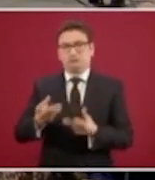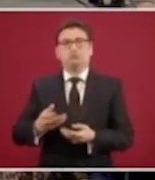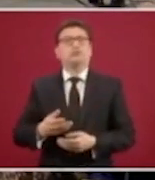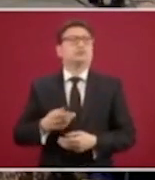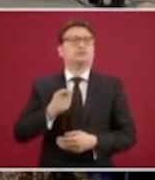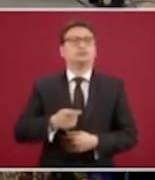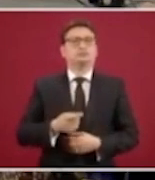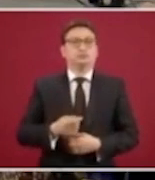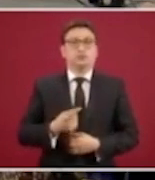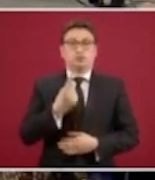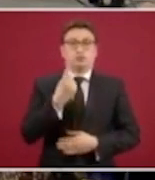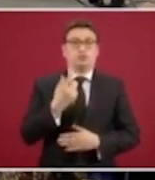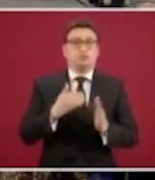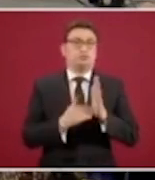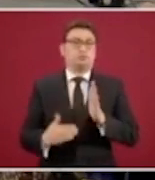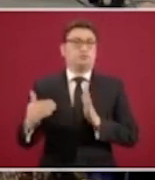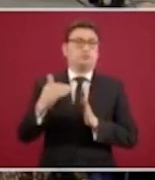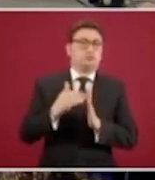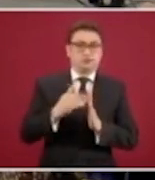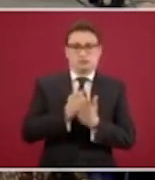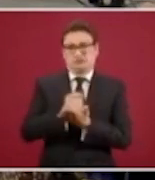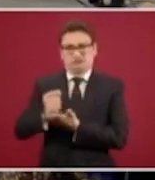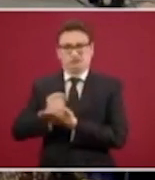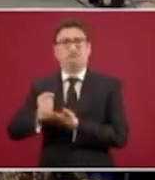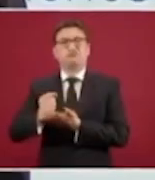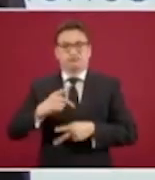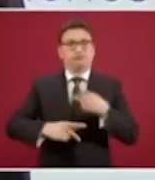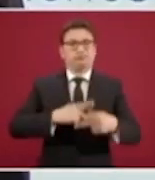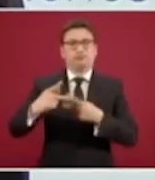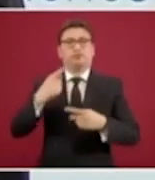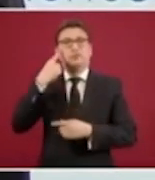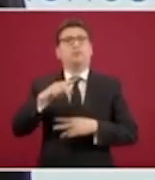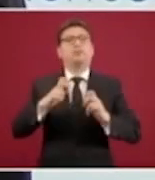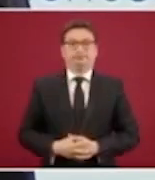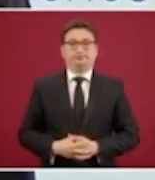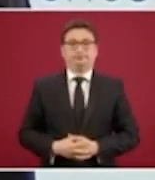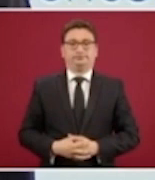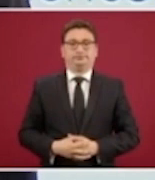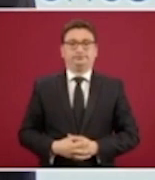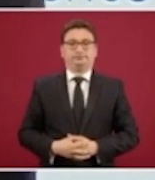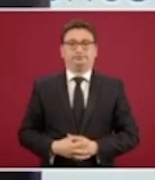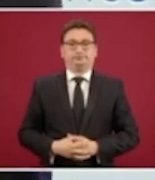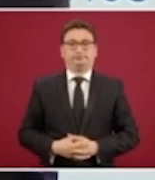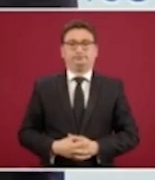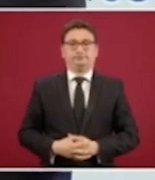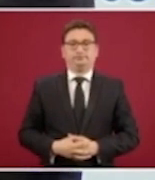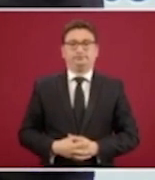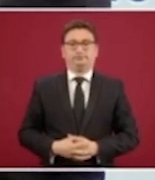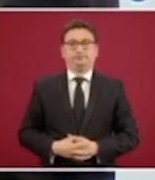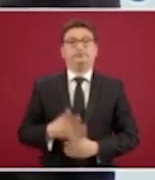de 1 millón de créditos para vivienda del Infonavit